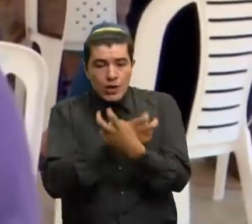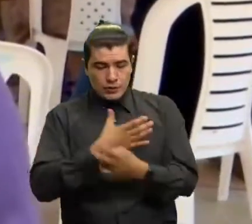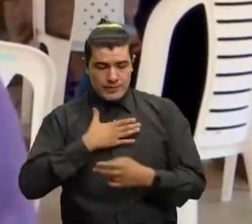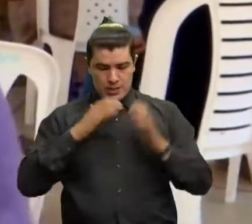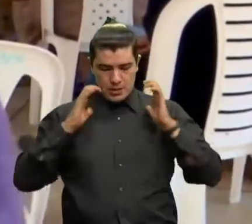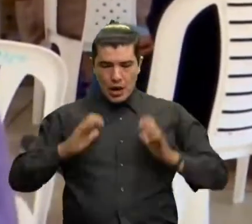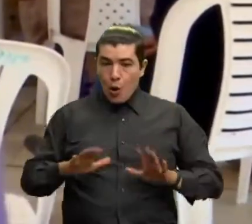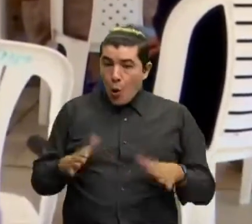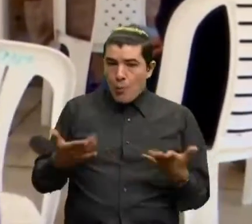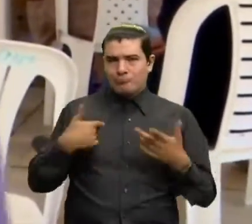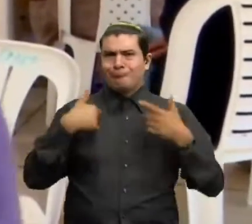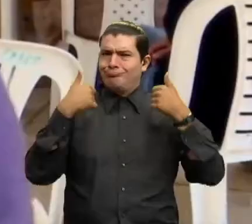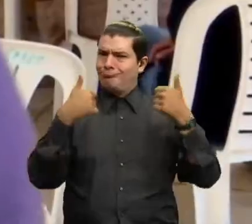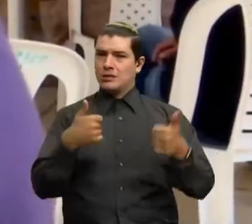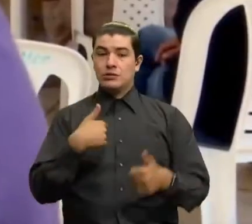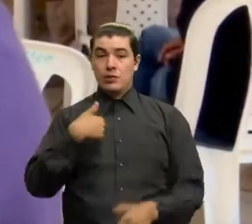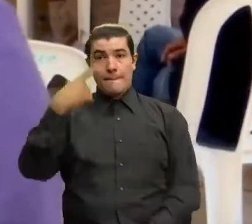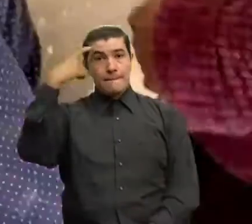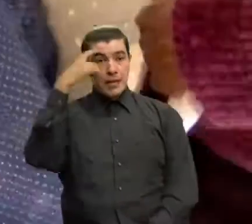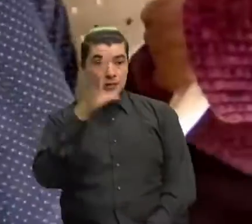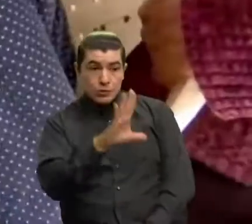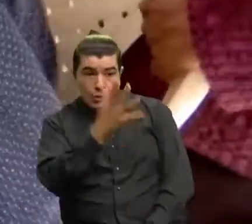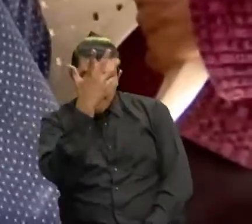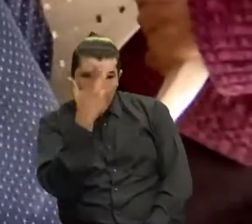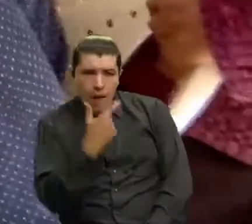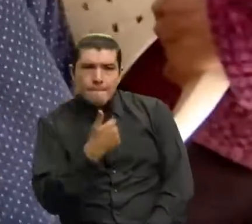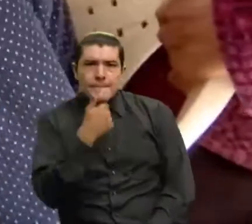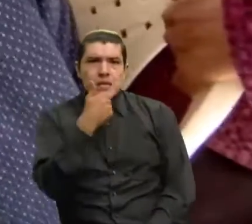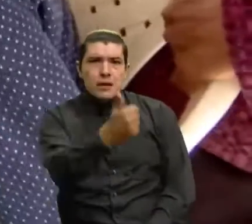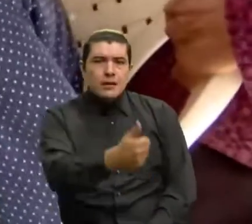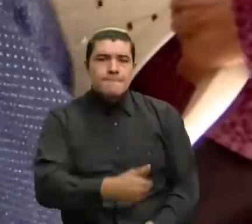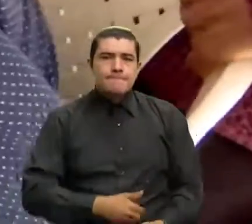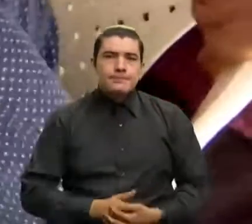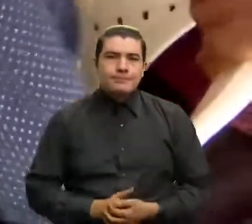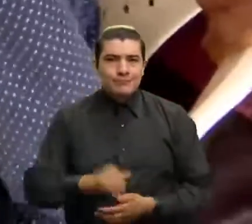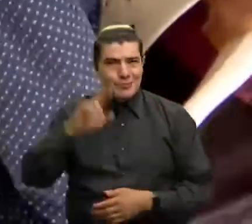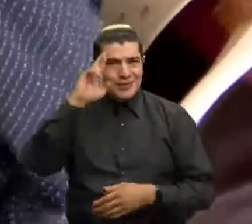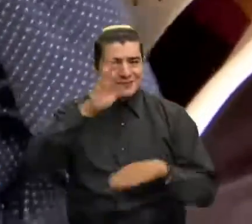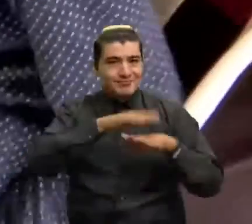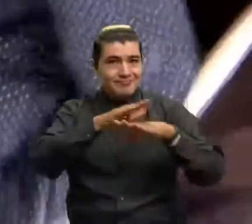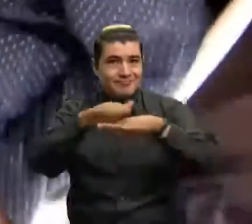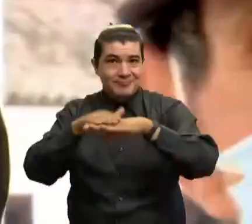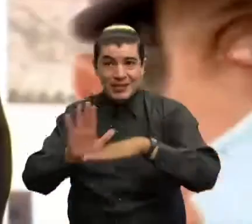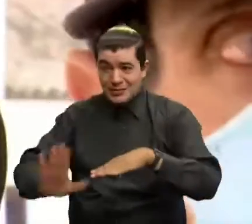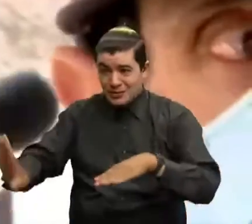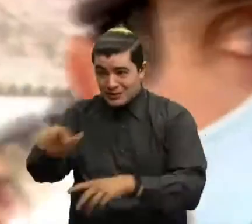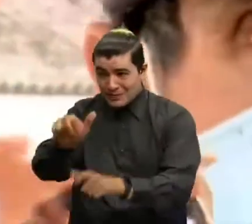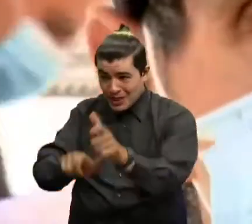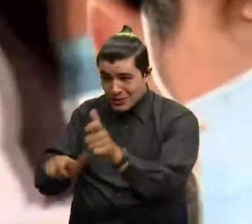me parece que, o sea, lo hacen bien. El mensaje es para que cuidemos a nuestros adultos